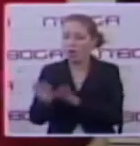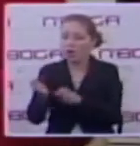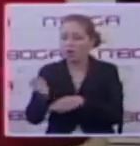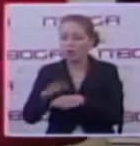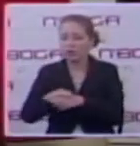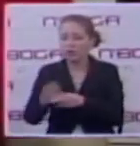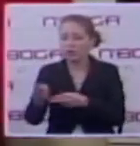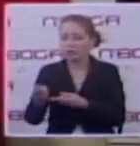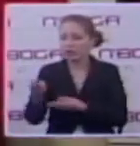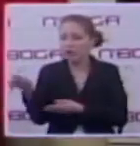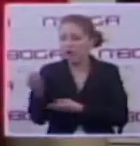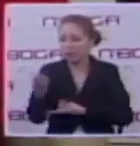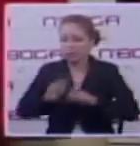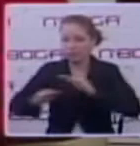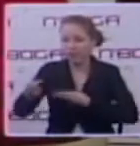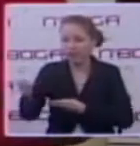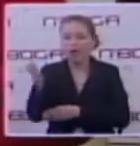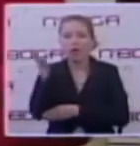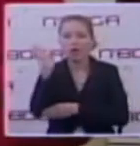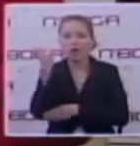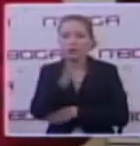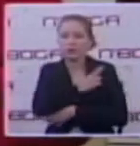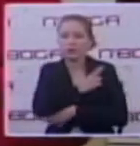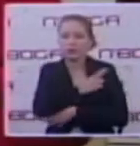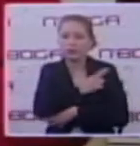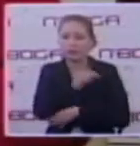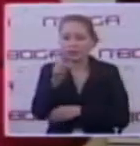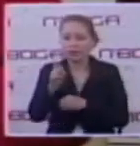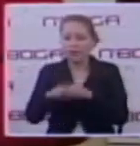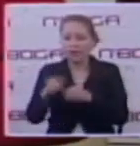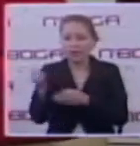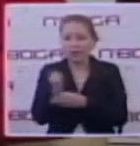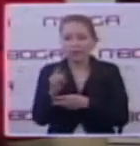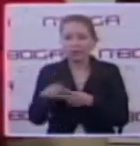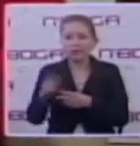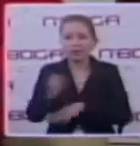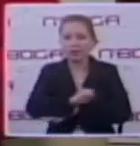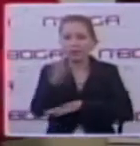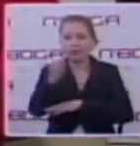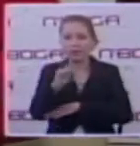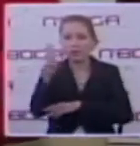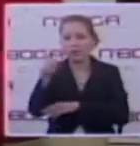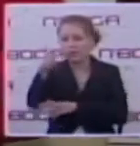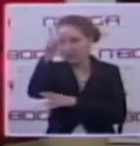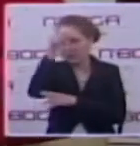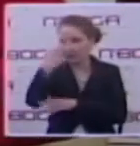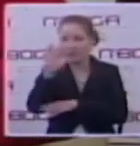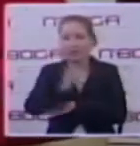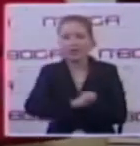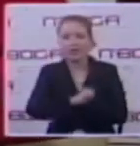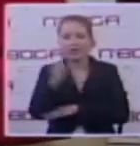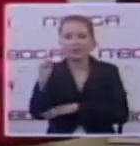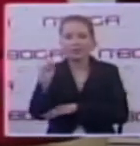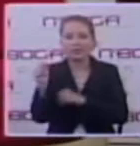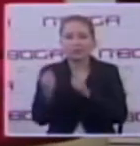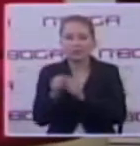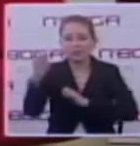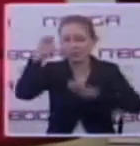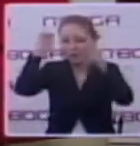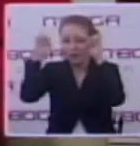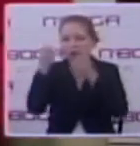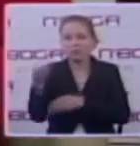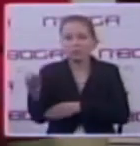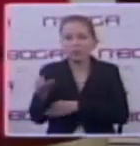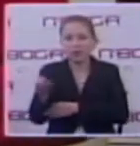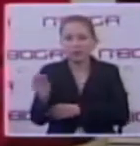de marcas. Entonces, ella es profesora de la Universidad Metropolitana de Diseño y ella ganó 2 premios en Alemania. Con estrategia de marca.